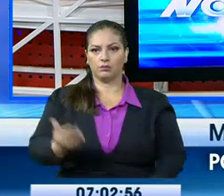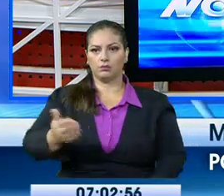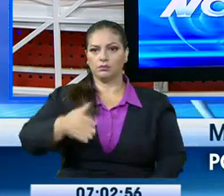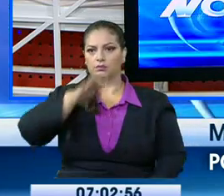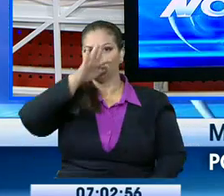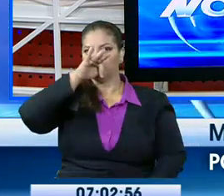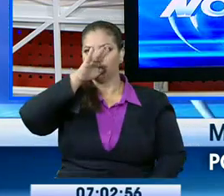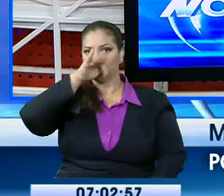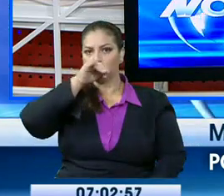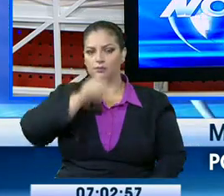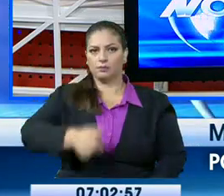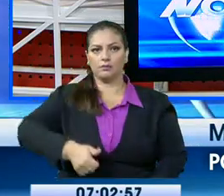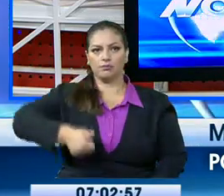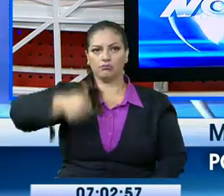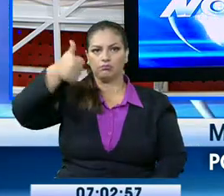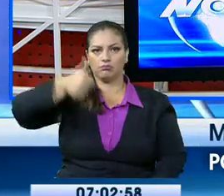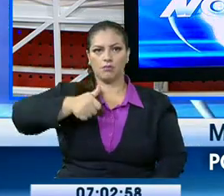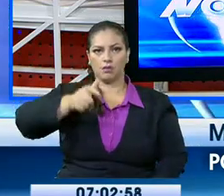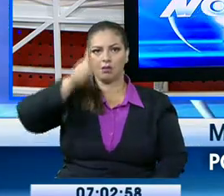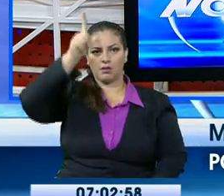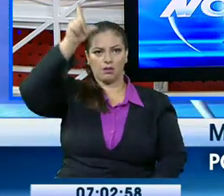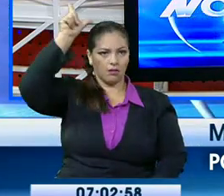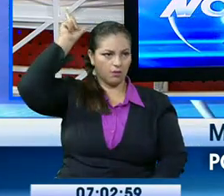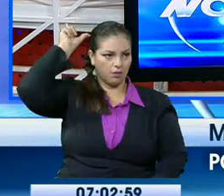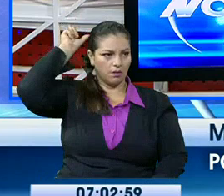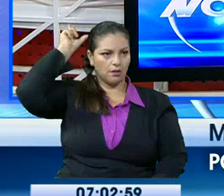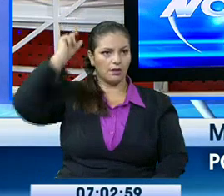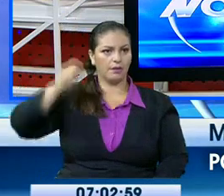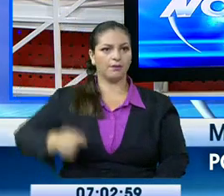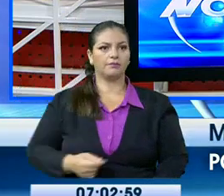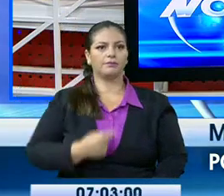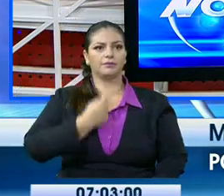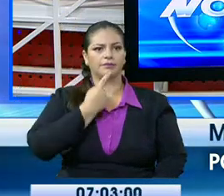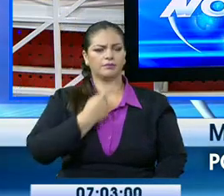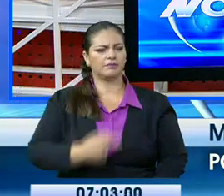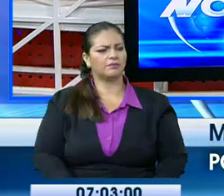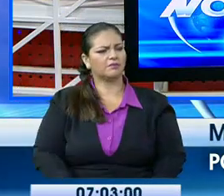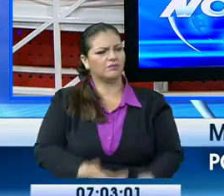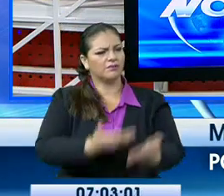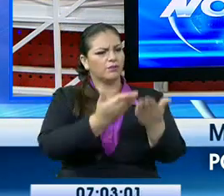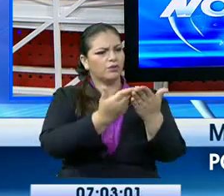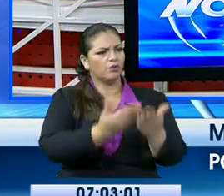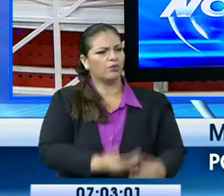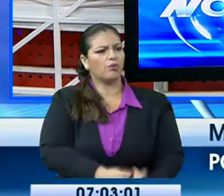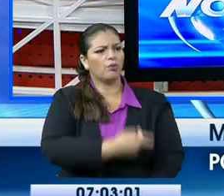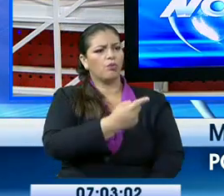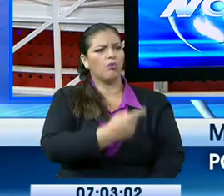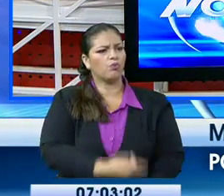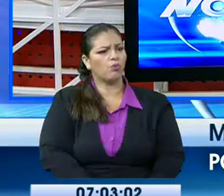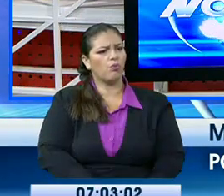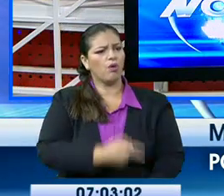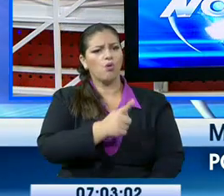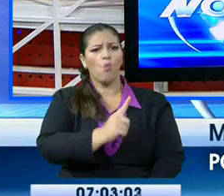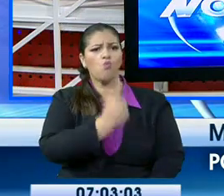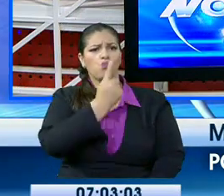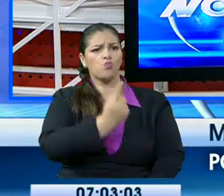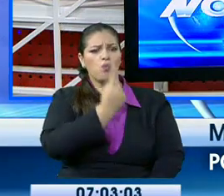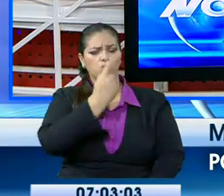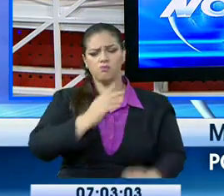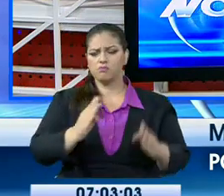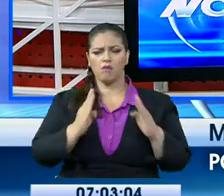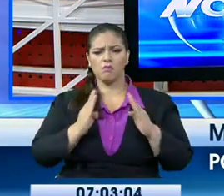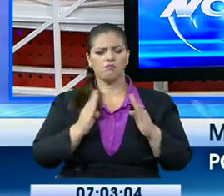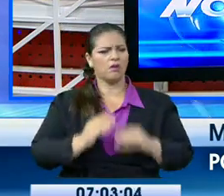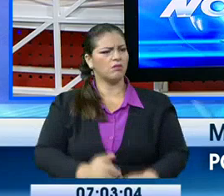bien clarito y yo estoy de acuerdo en lo que el general dijo. Y olvidémonos de que quiero entrar a mi casa y que la vía llegue al frente de mi casa, porque